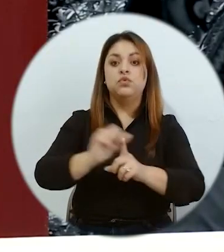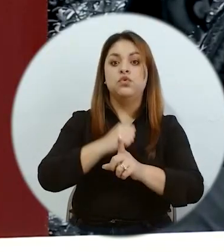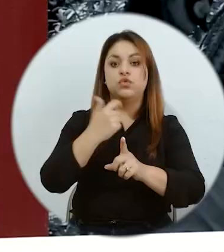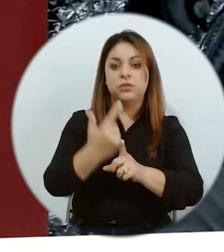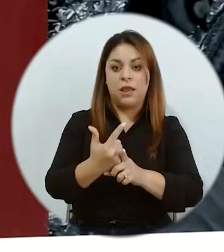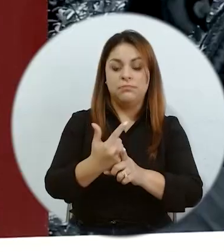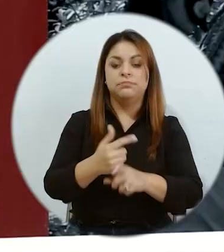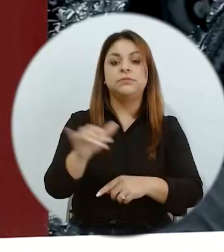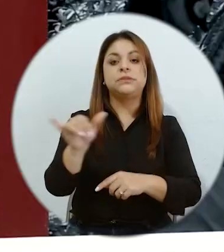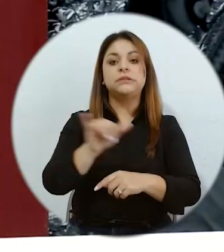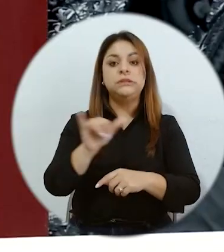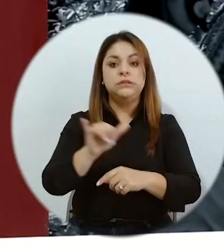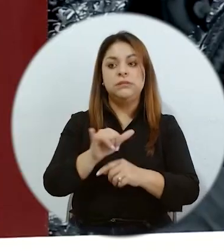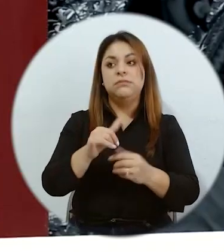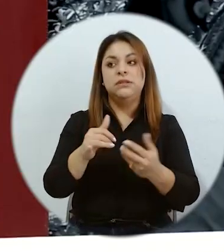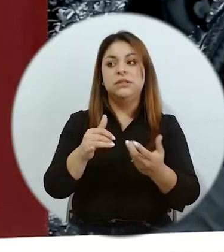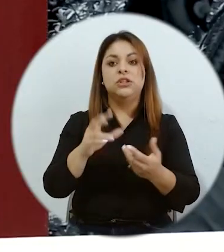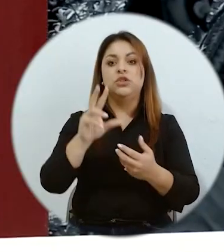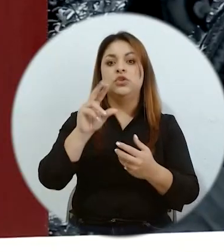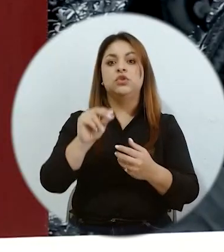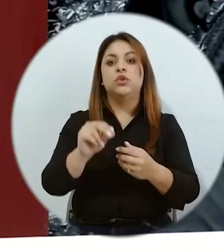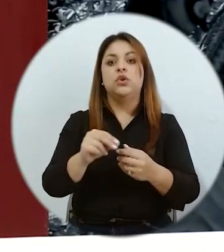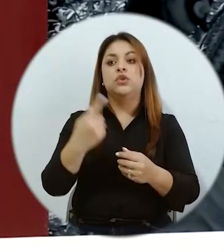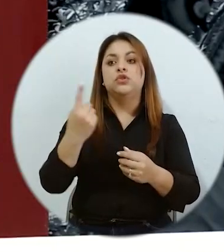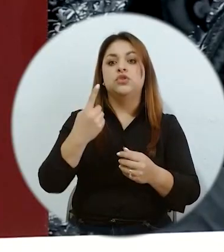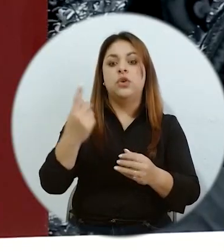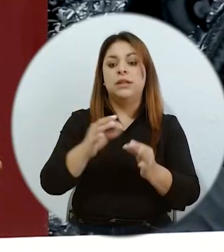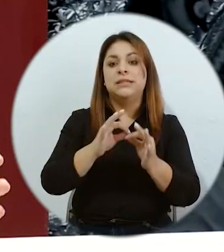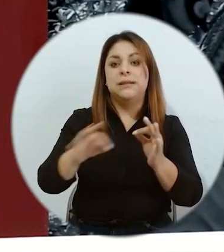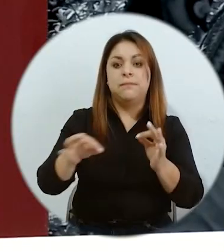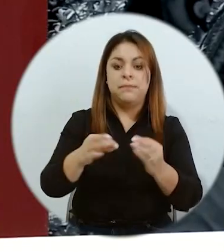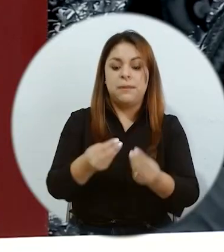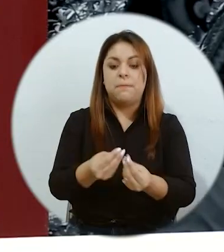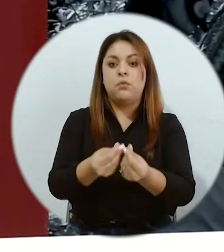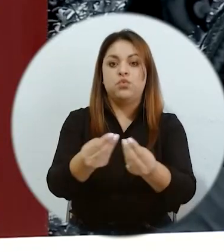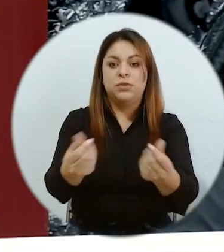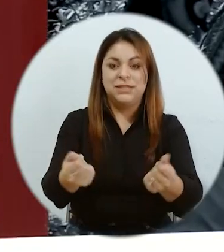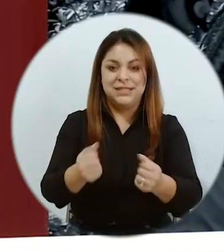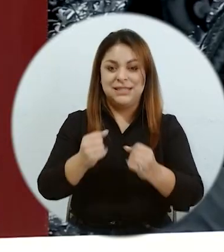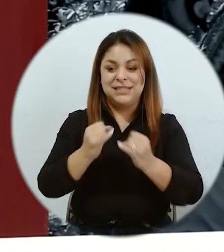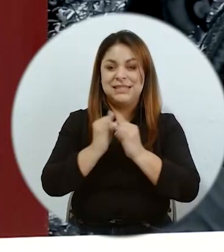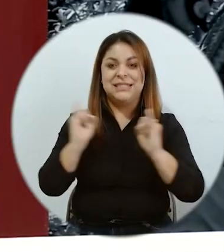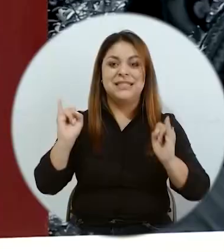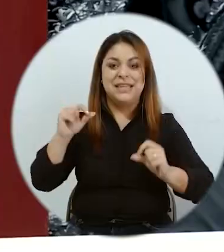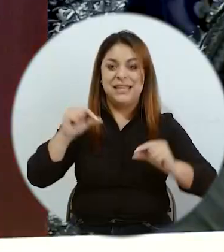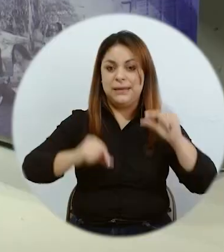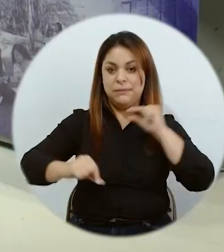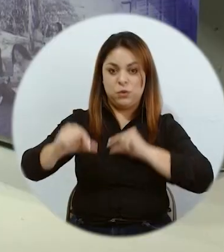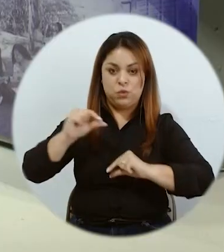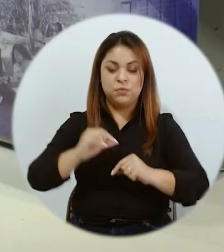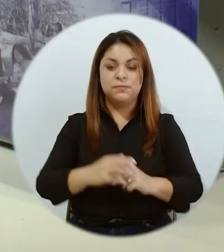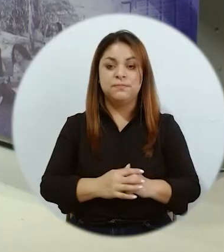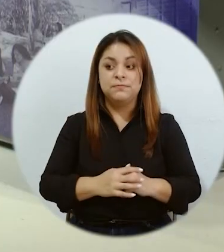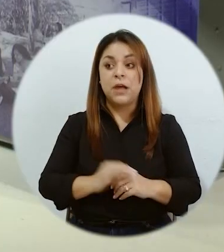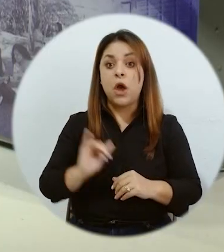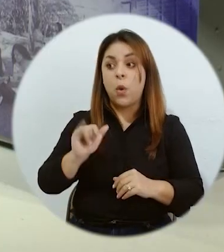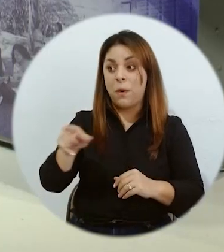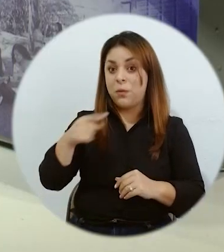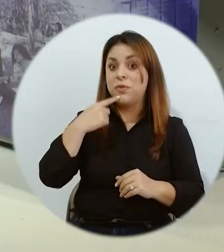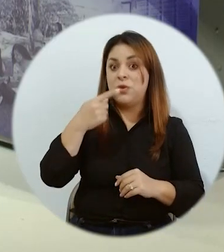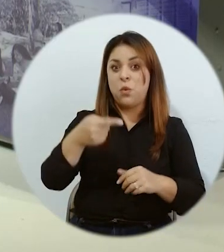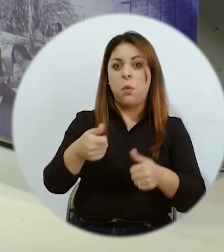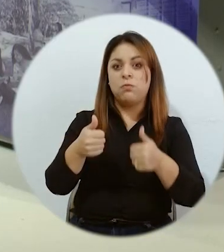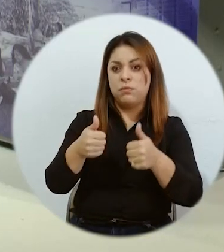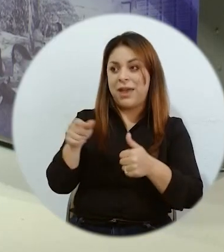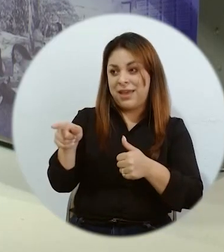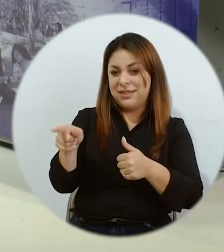social, además de simplemente producir sin químicos. Claro, es que tal vez, como decía